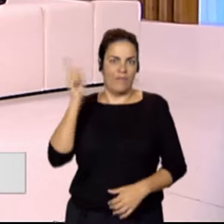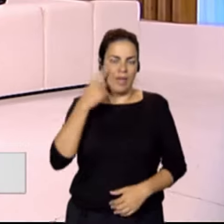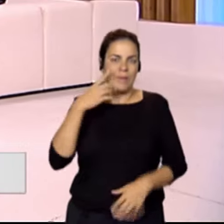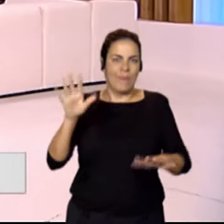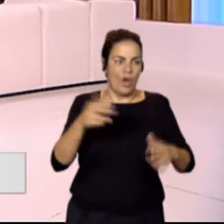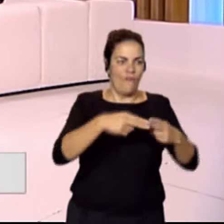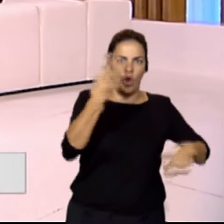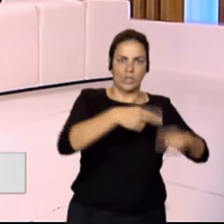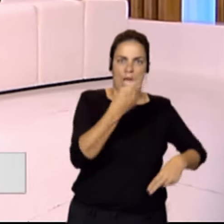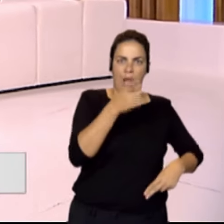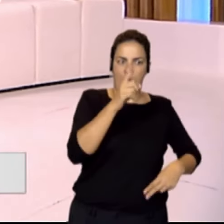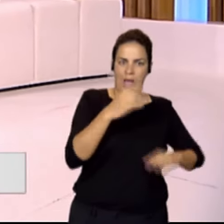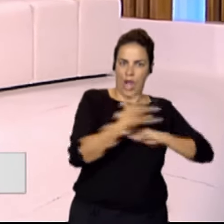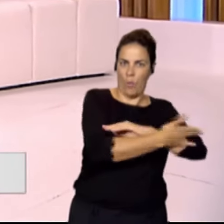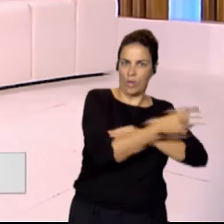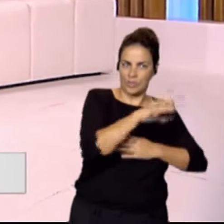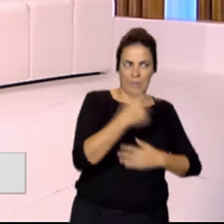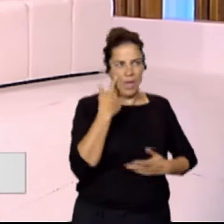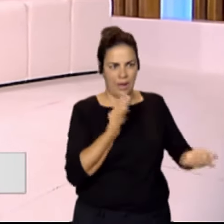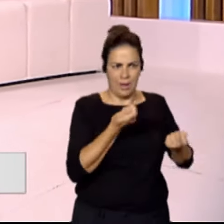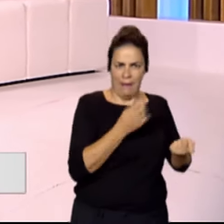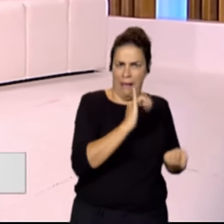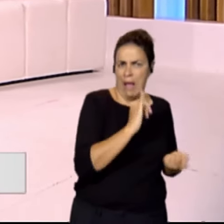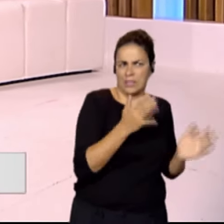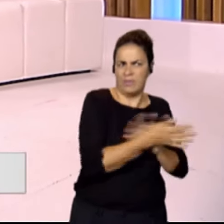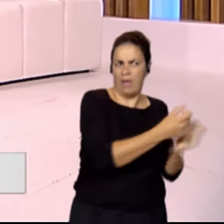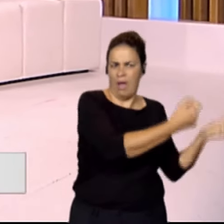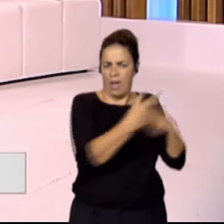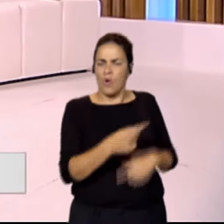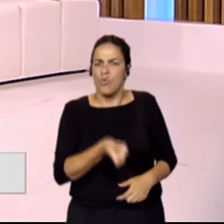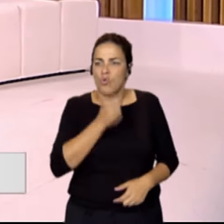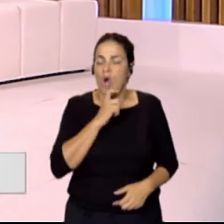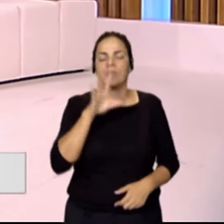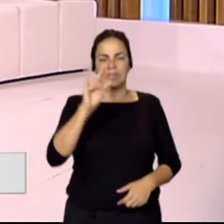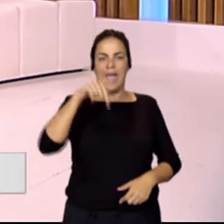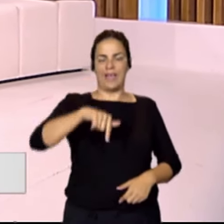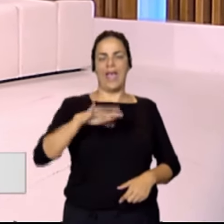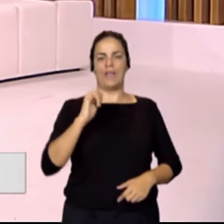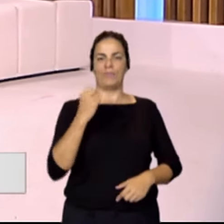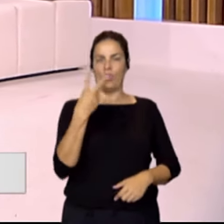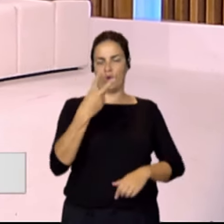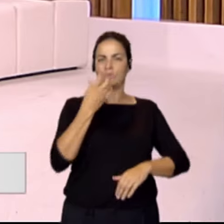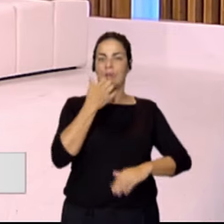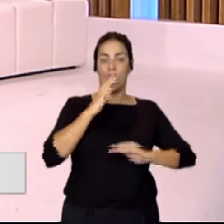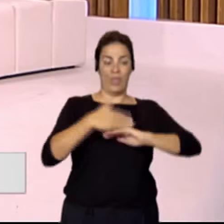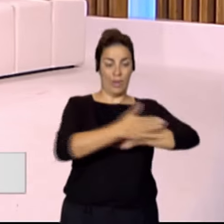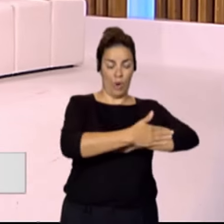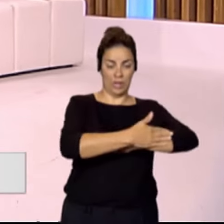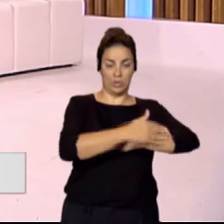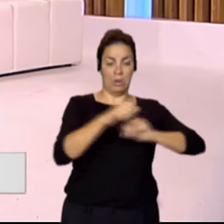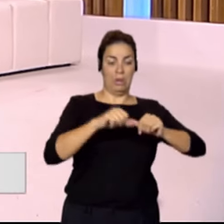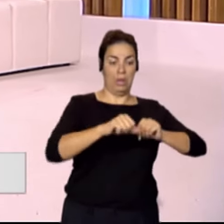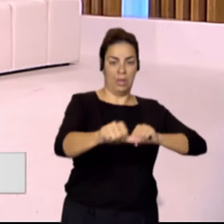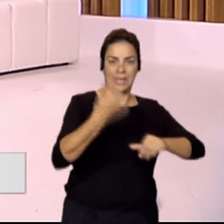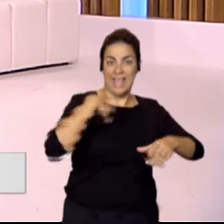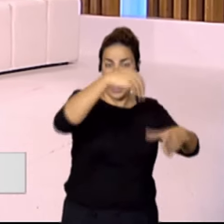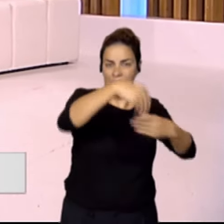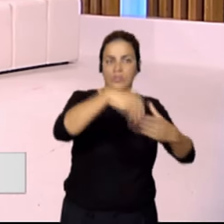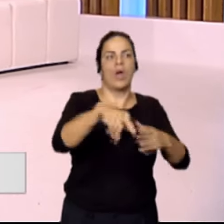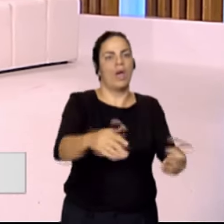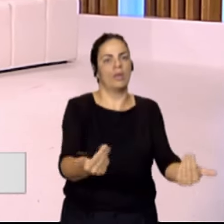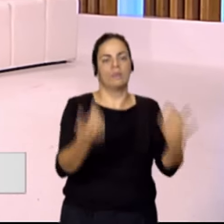fronteriza en los puertos del archipiélago Sí aquí hay dos dos es decir del puerto para dentro de la valla como digo yo es competencia de los punto de inspección